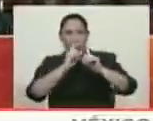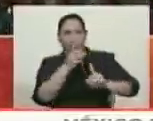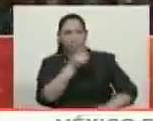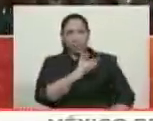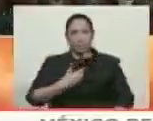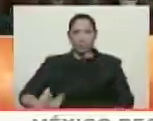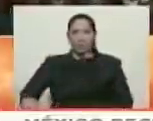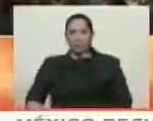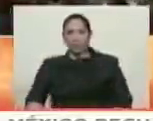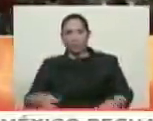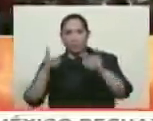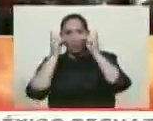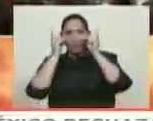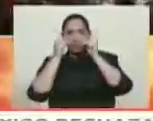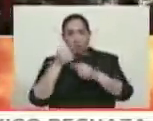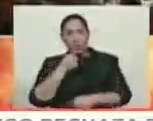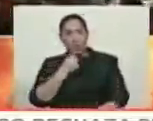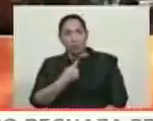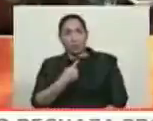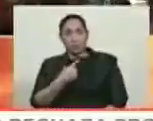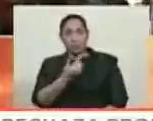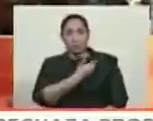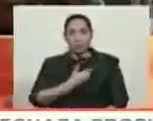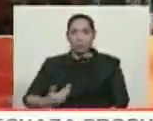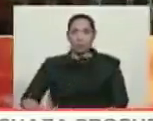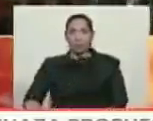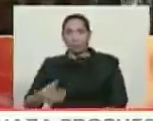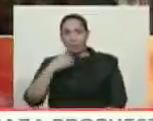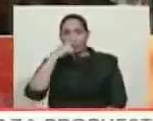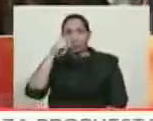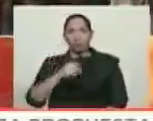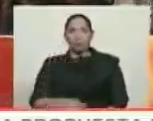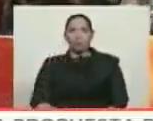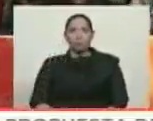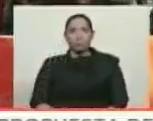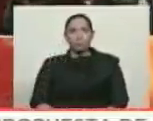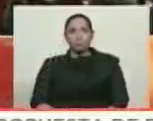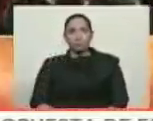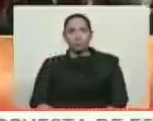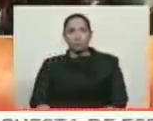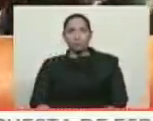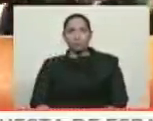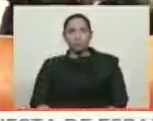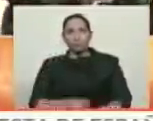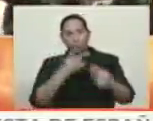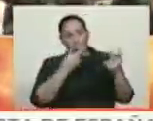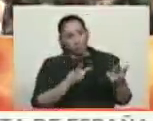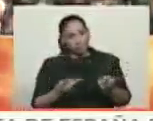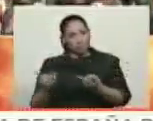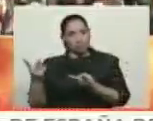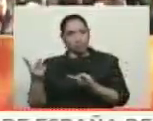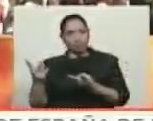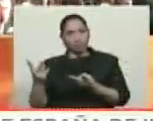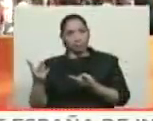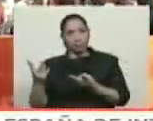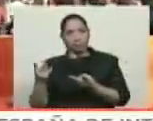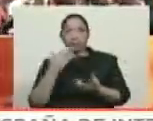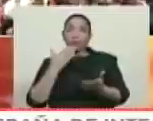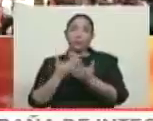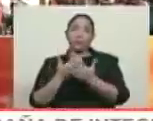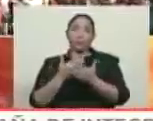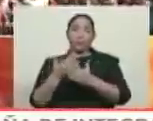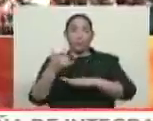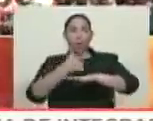Rodríguez. Ha dicho que el presidente de la República, Nicolás Maduro Moros, da la bienvenida a la propuesta de